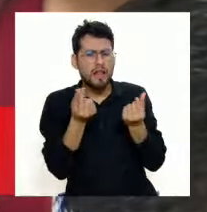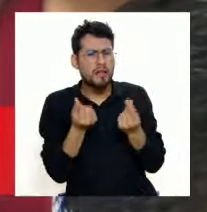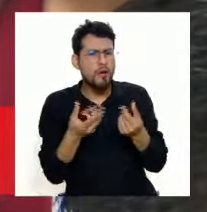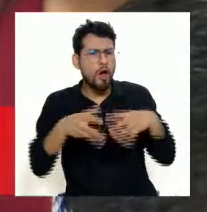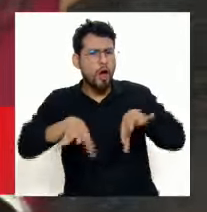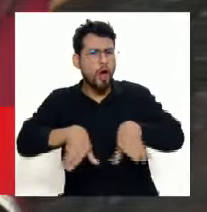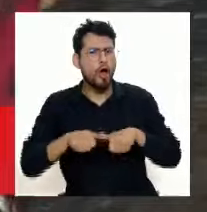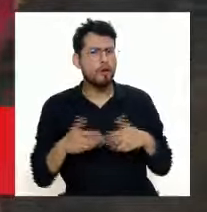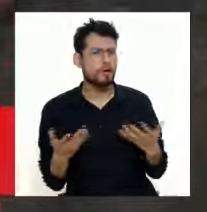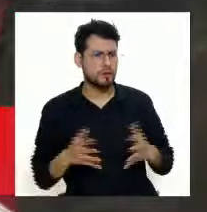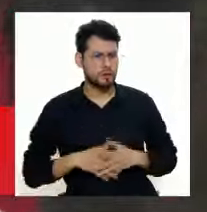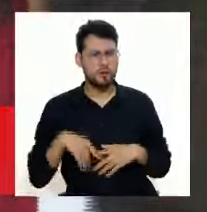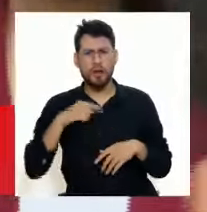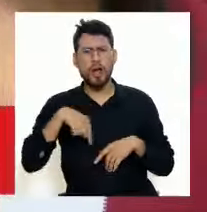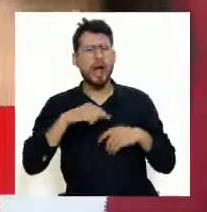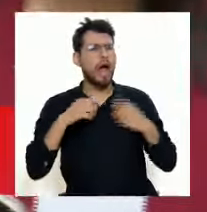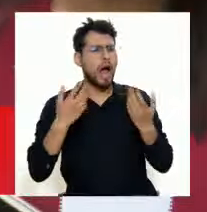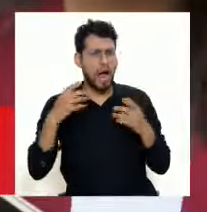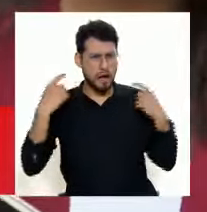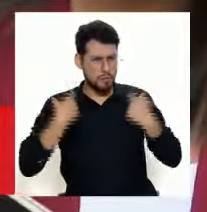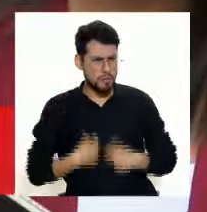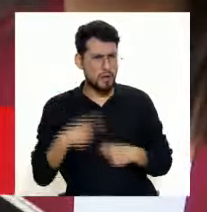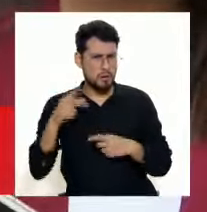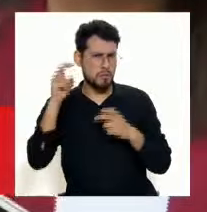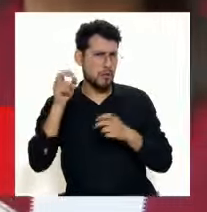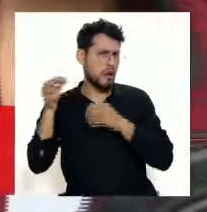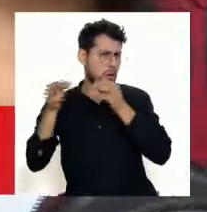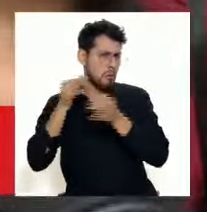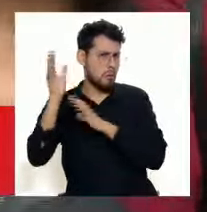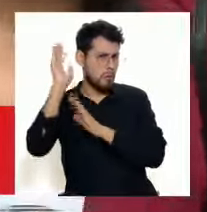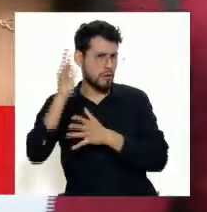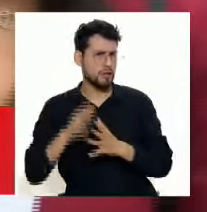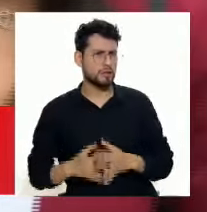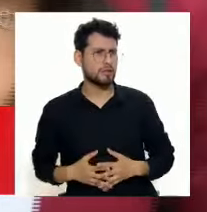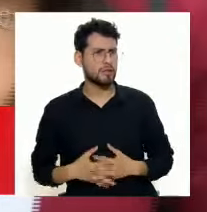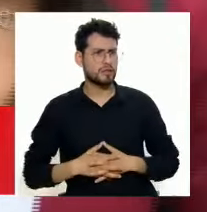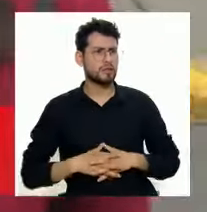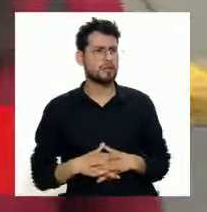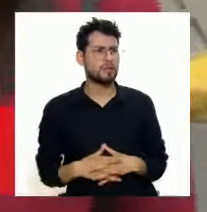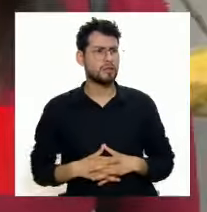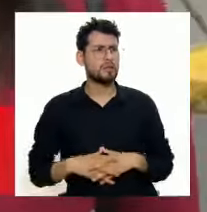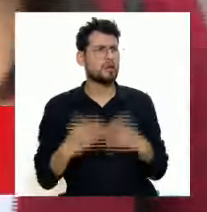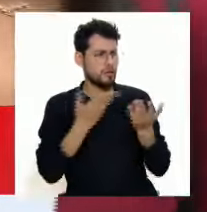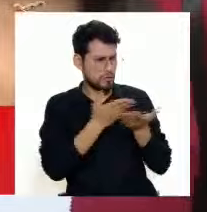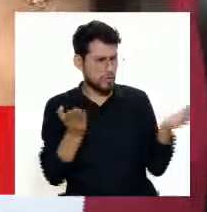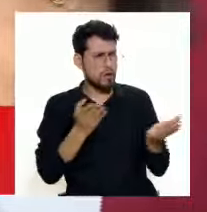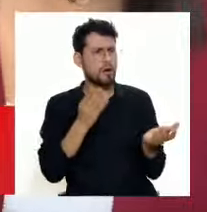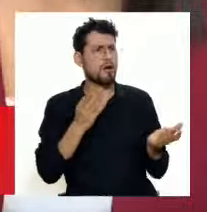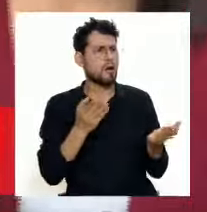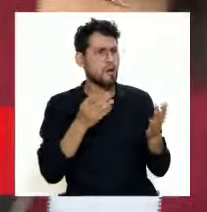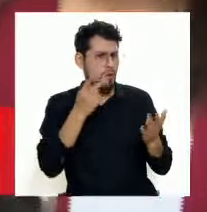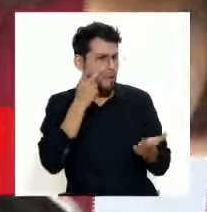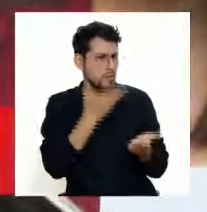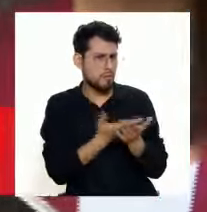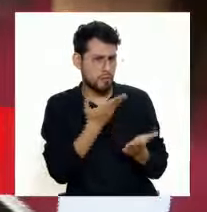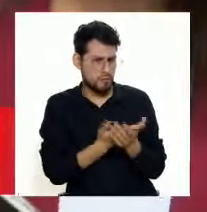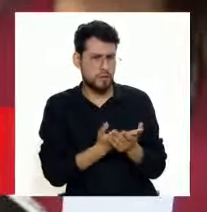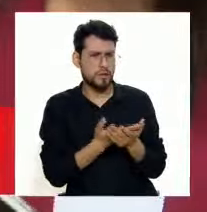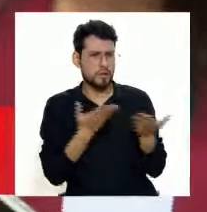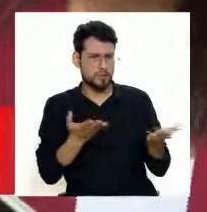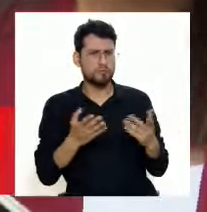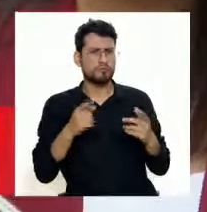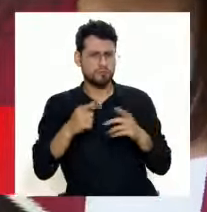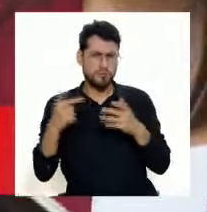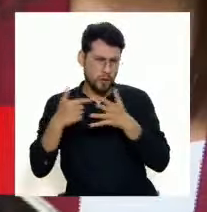de activos? Todos los abogados que han hecho el uso de la palabra. Como ustedes van a poder darse cuenta a lo largo de